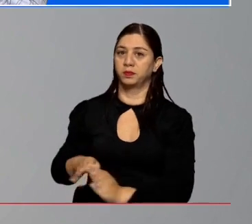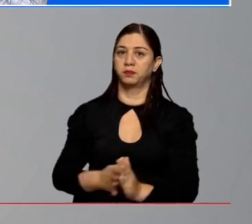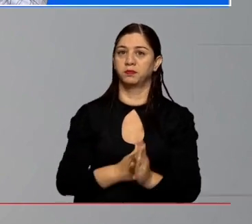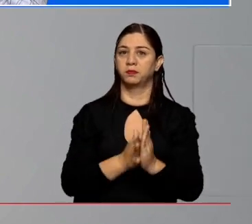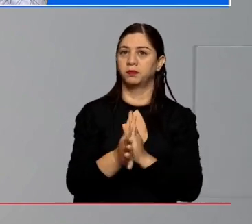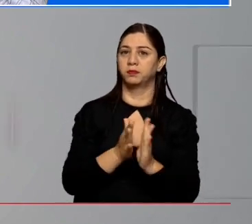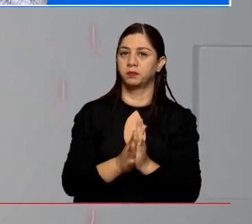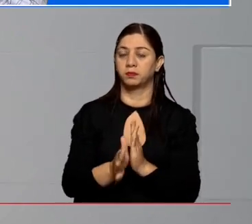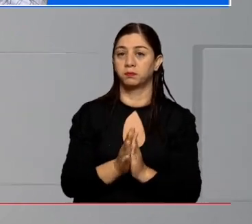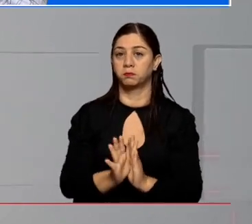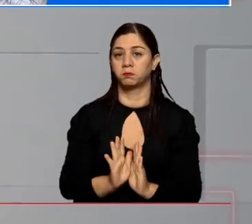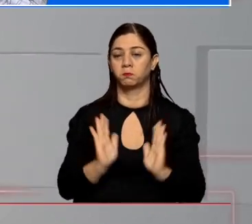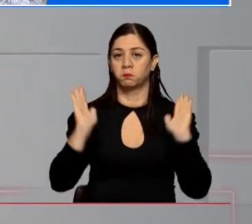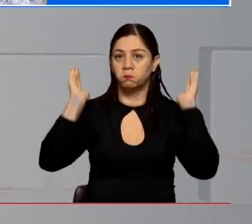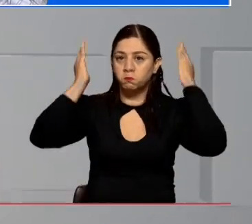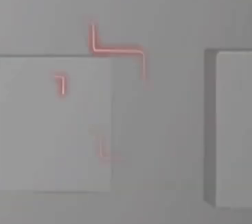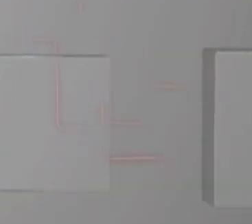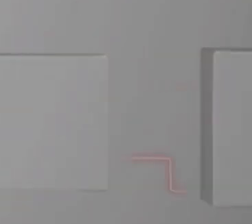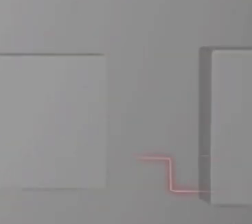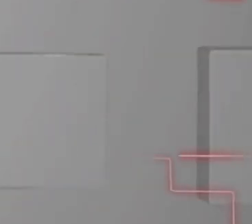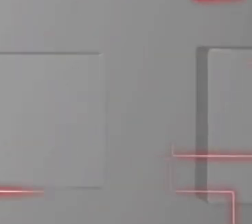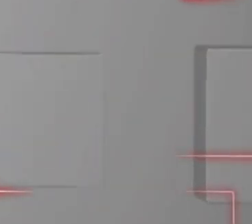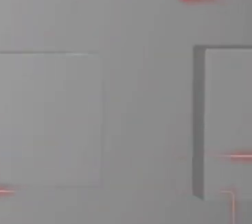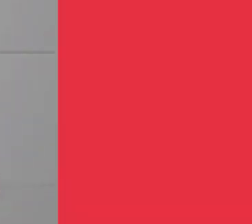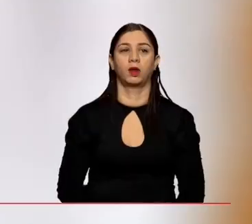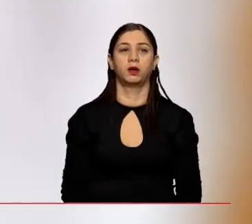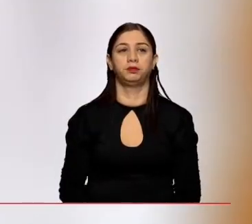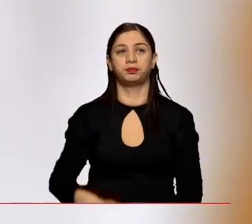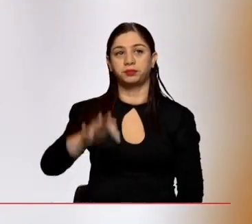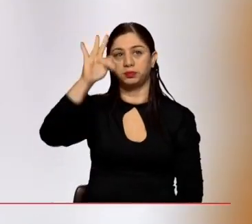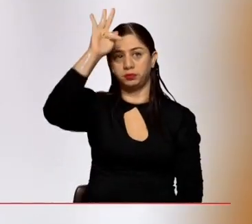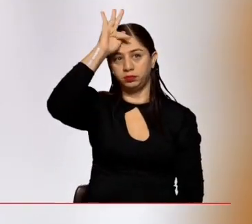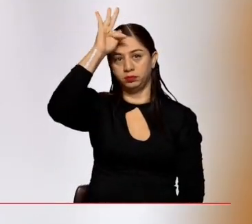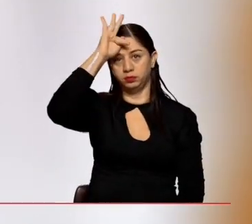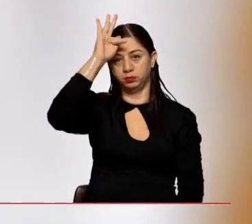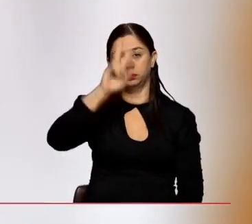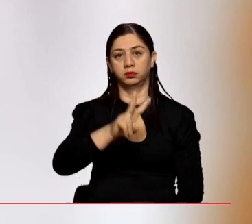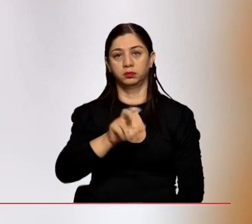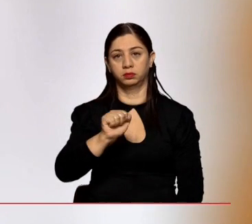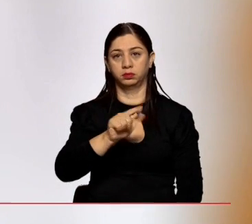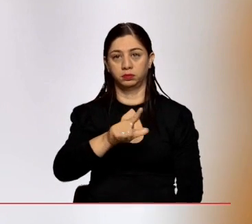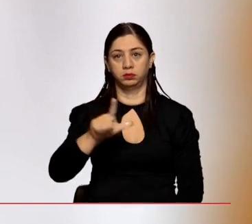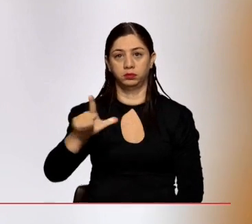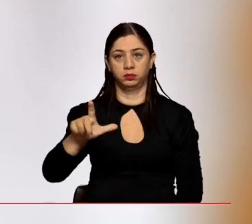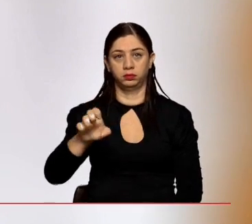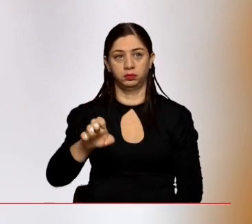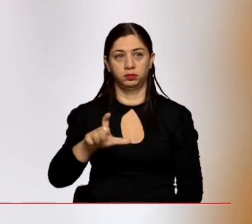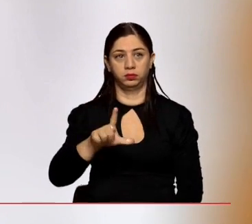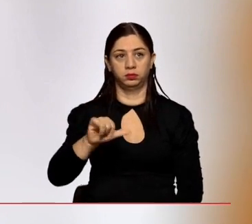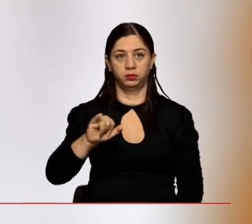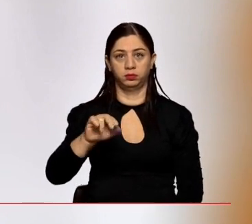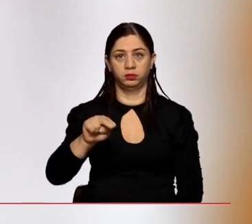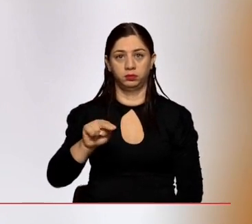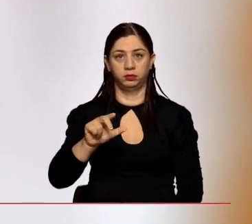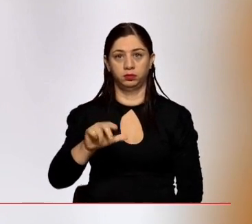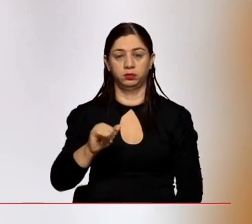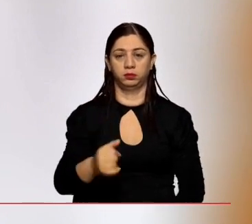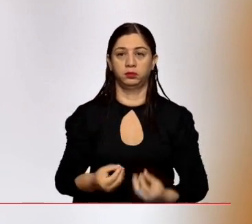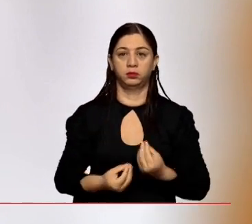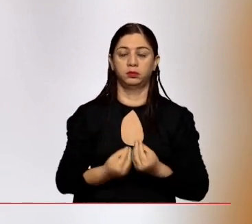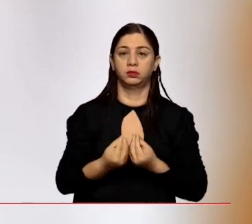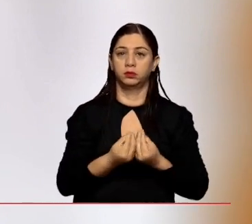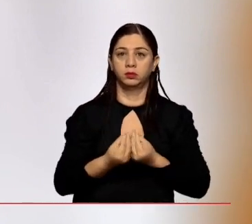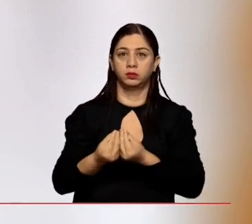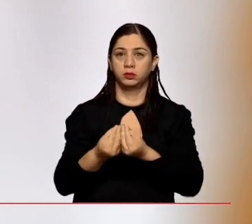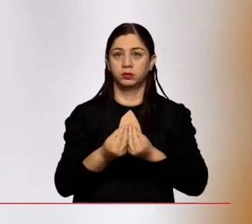bajo pronóstico reservado, se mantiene en la clínica Valle de Gili de Cali. El concejal de Corinto Cauca y aspirante a ese